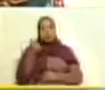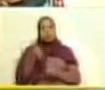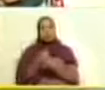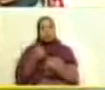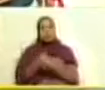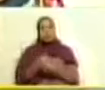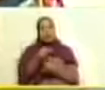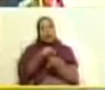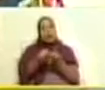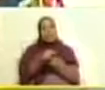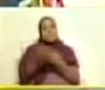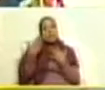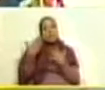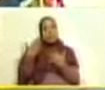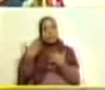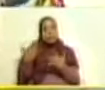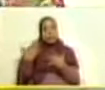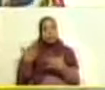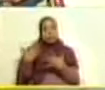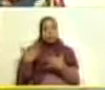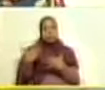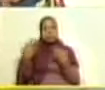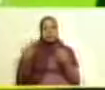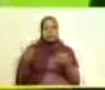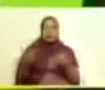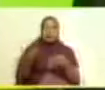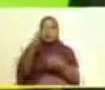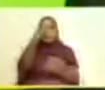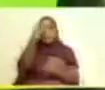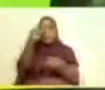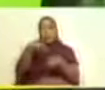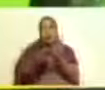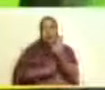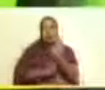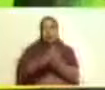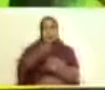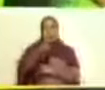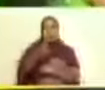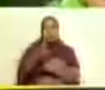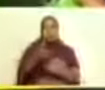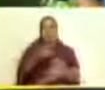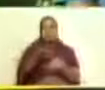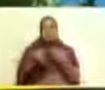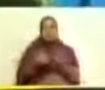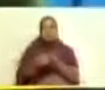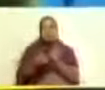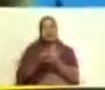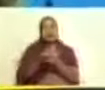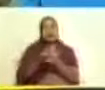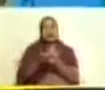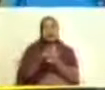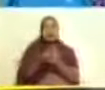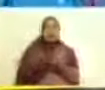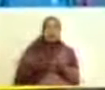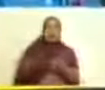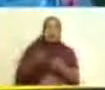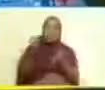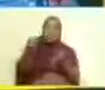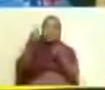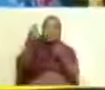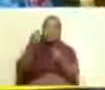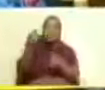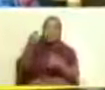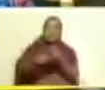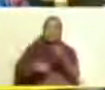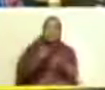climática en Venezuela. Estoy de acuerdo en avanzar en toda la parte legal para elevar la